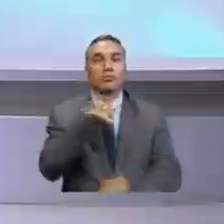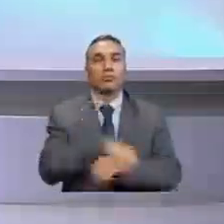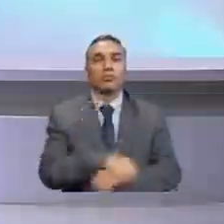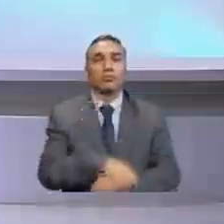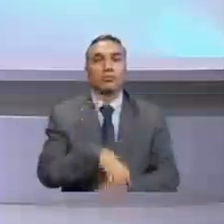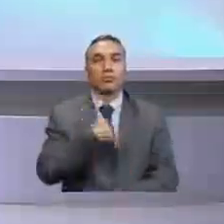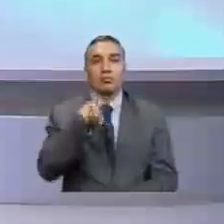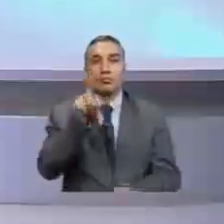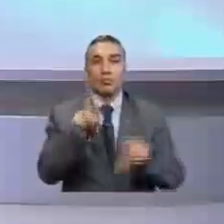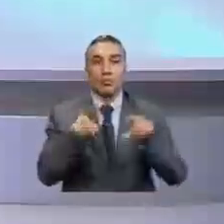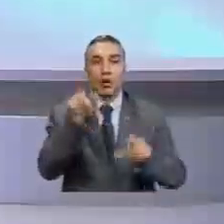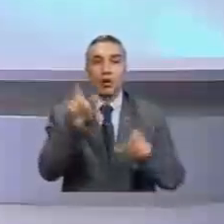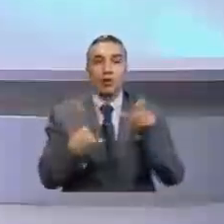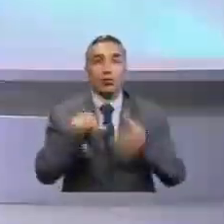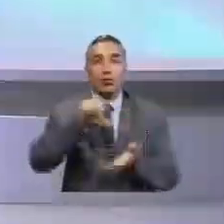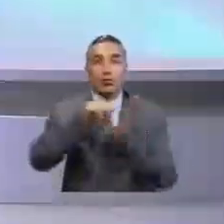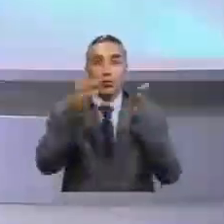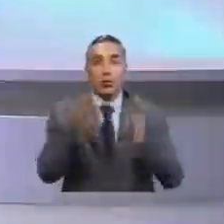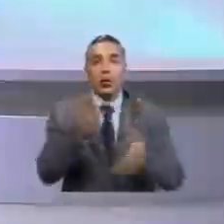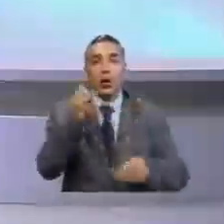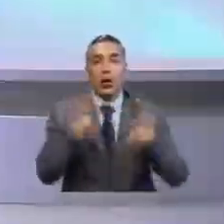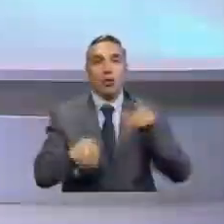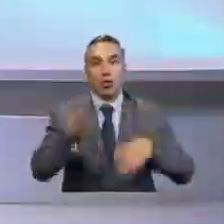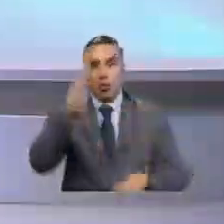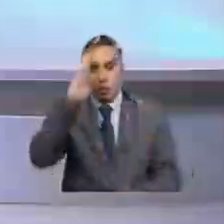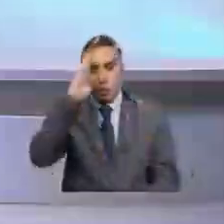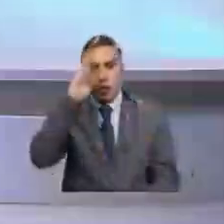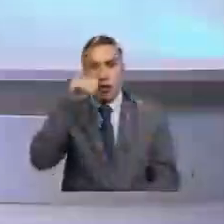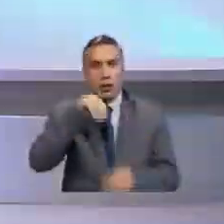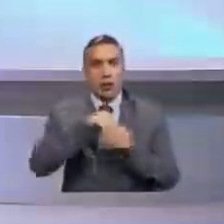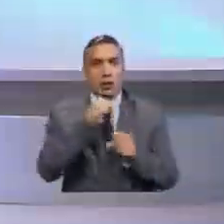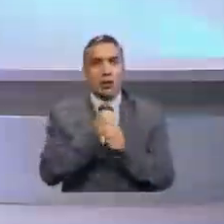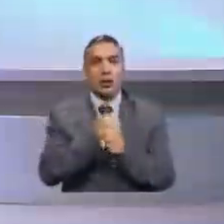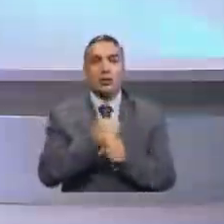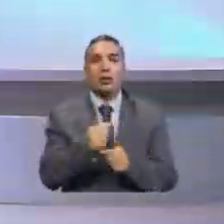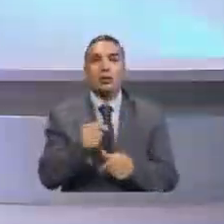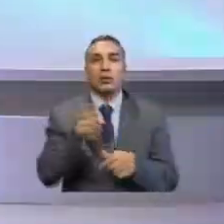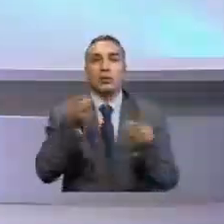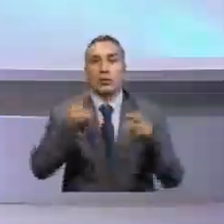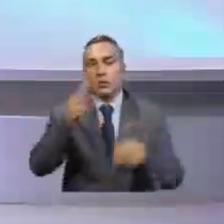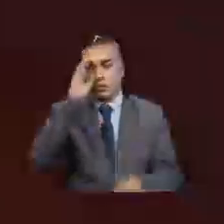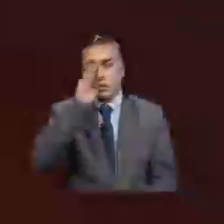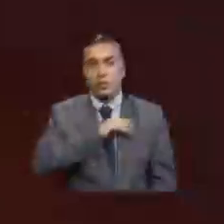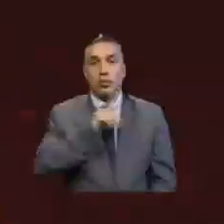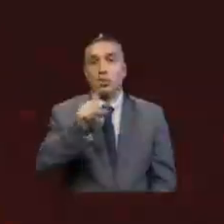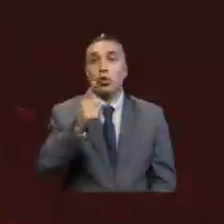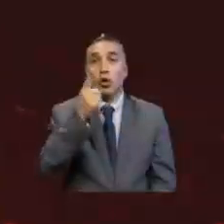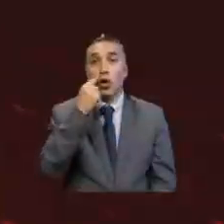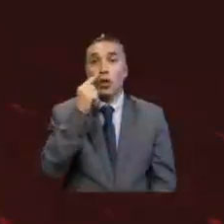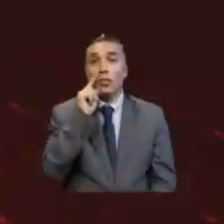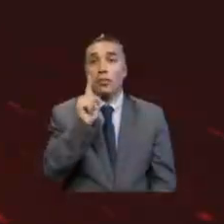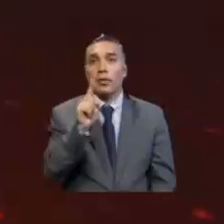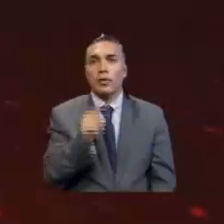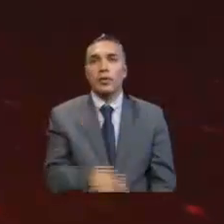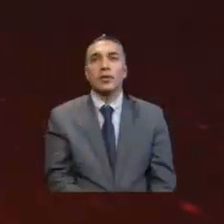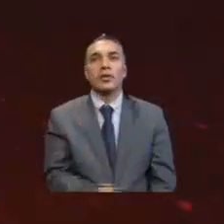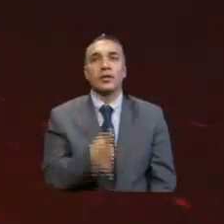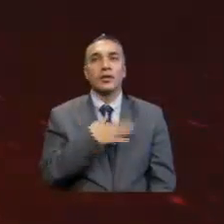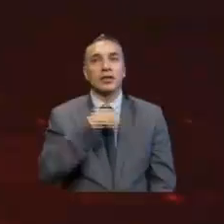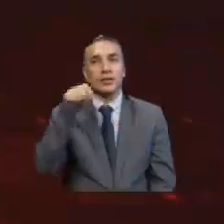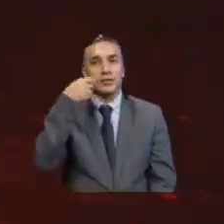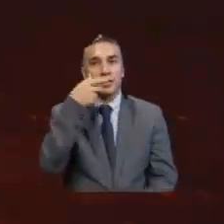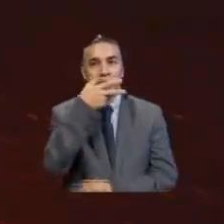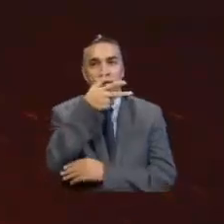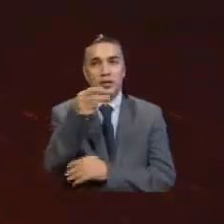de parte de unos ciudadanos y algunos guardias de seguridad y a los pocos minutos de la policía, un sospechoso. Ahí están las